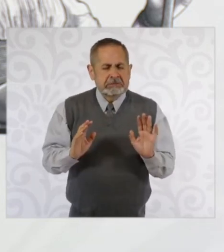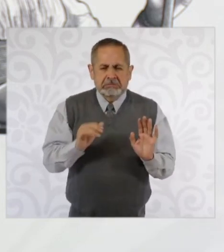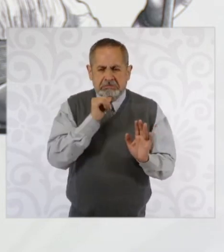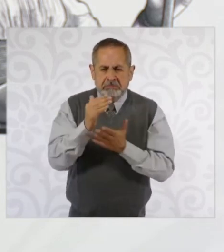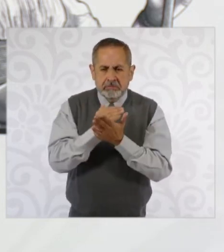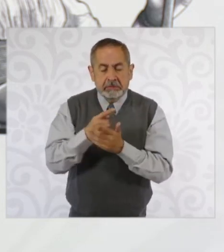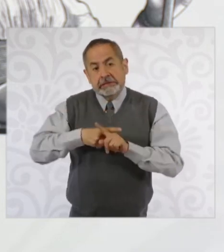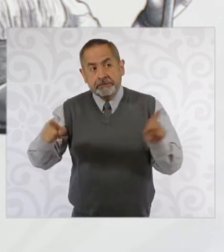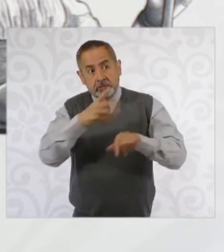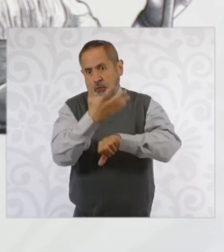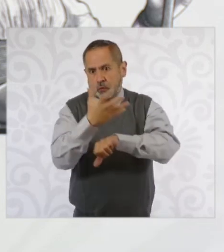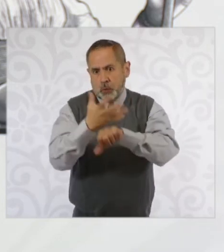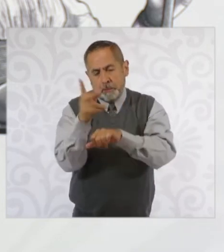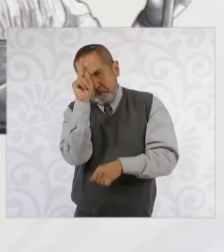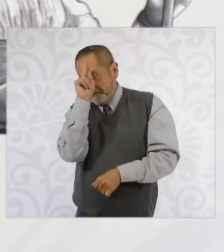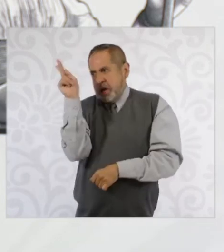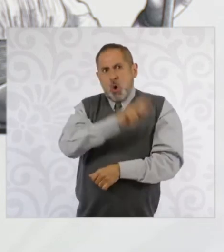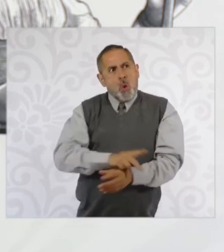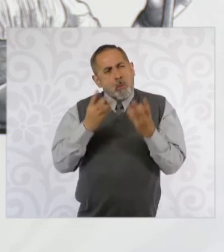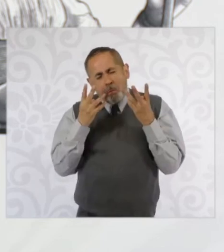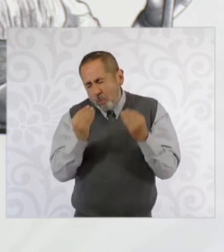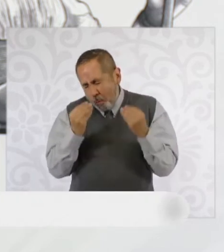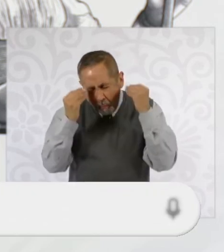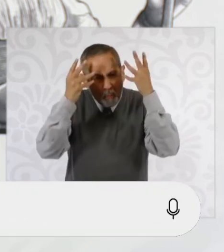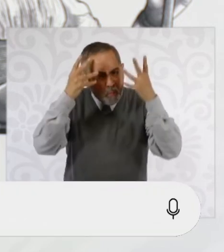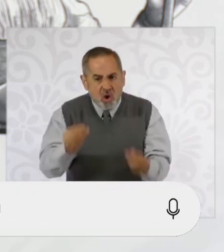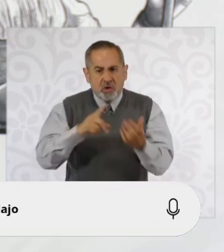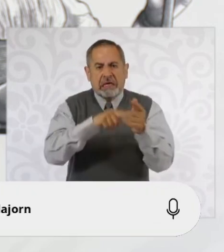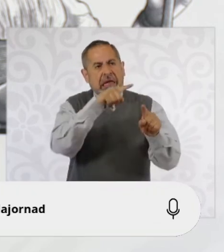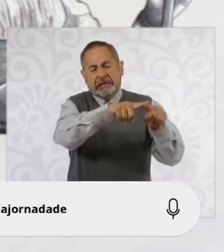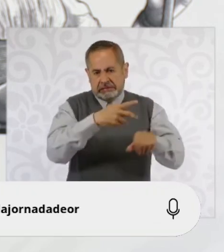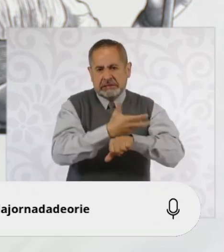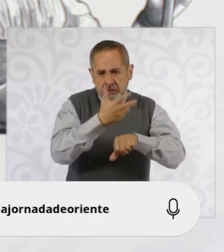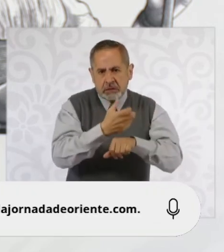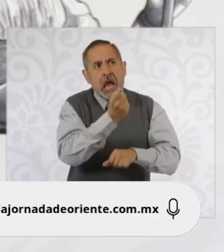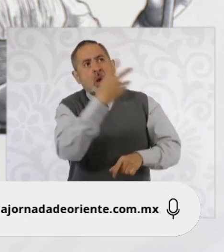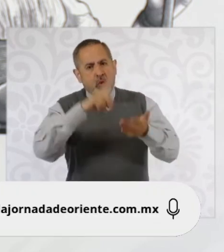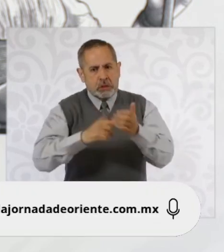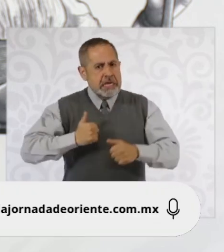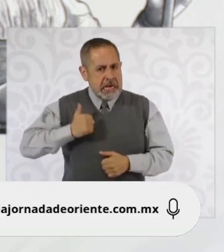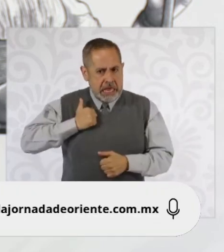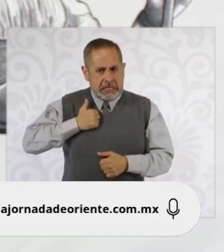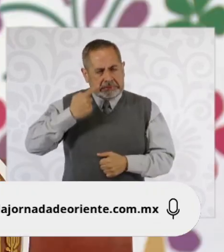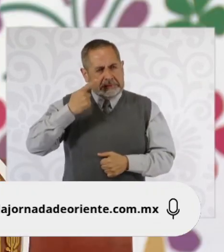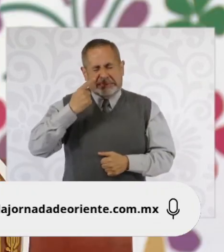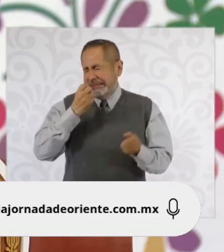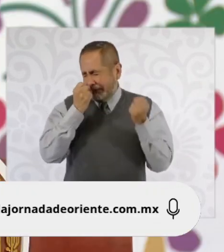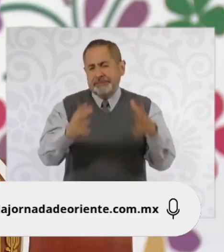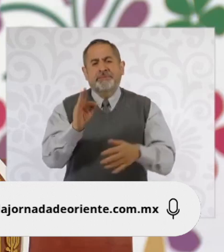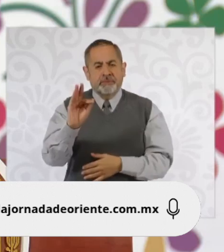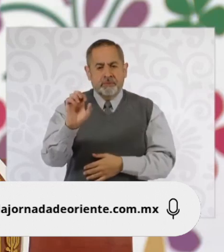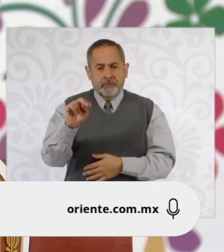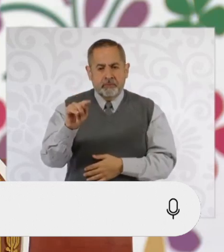en Estados Unidos, en algunas ciudades de Estados Unidos, en algunas ciudades de Canadá principalmente. Pues no